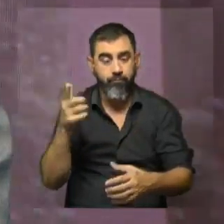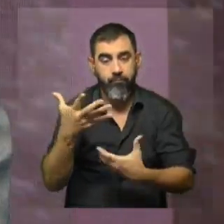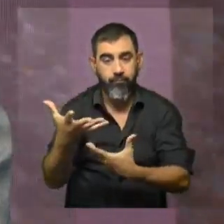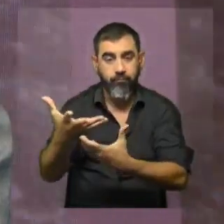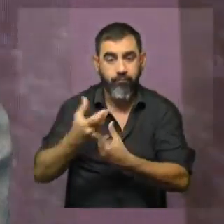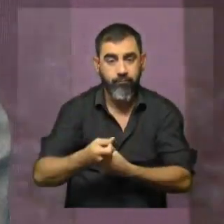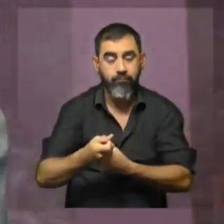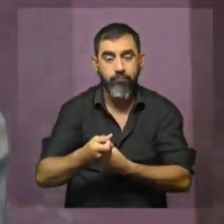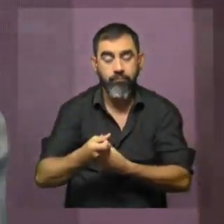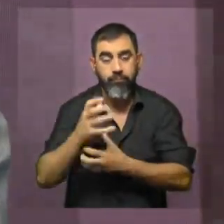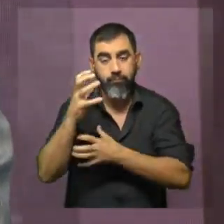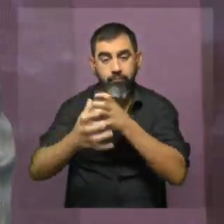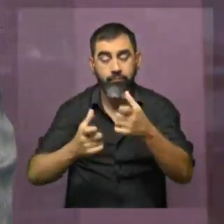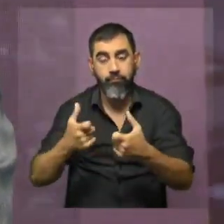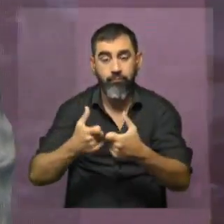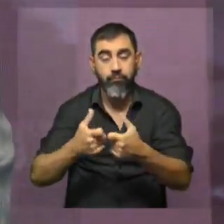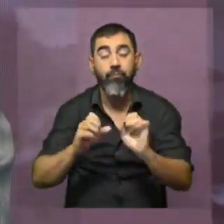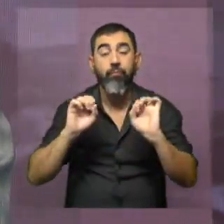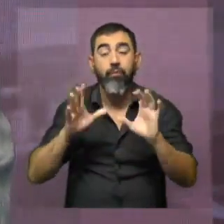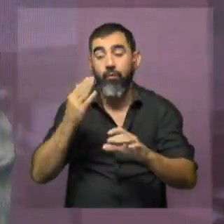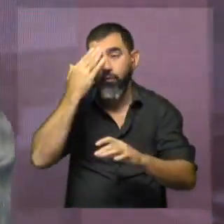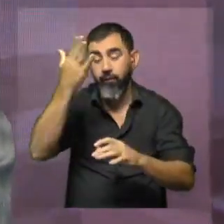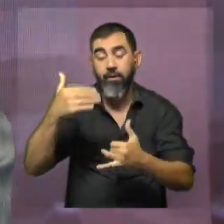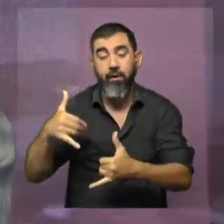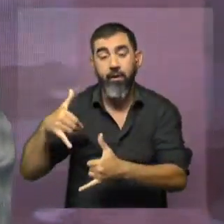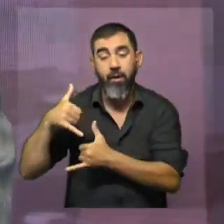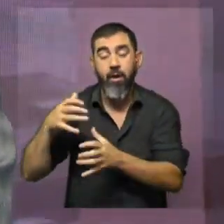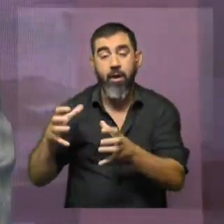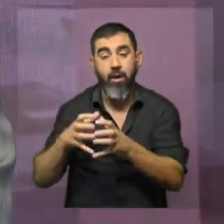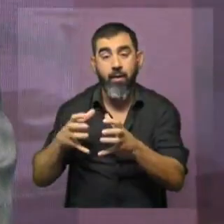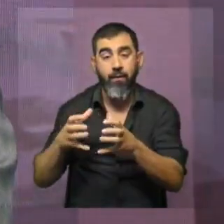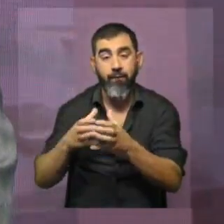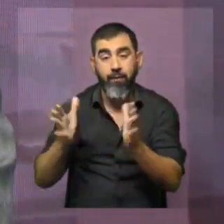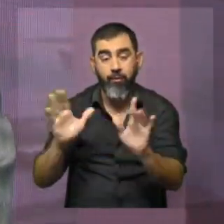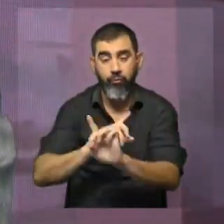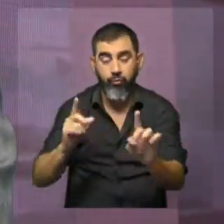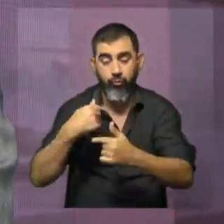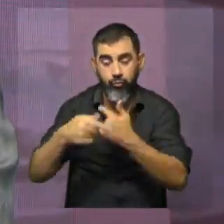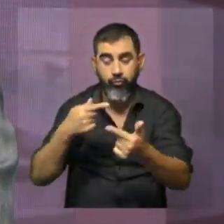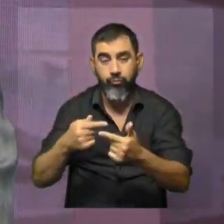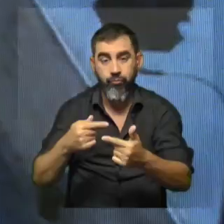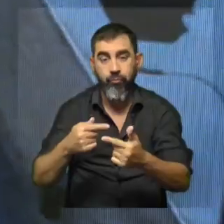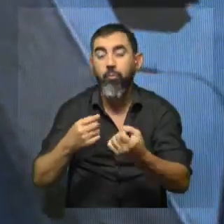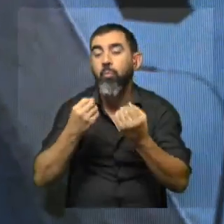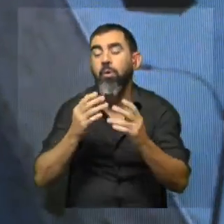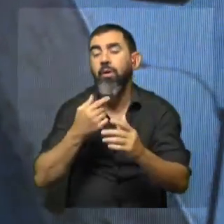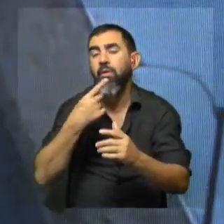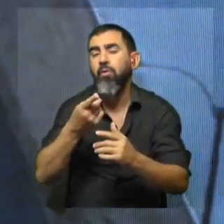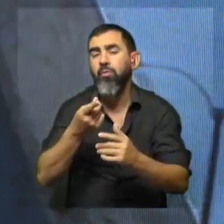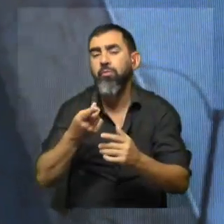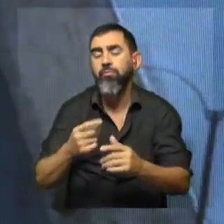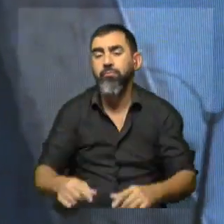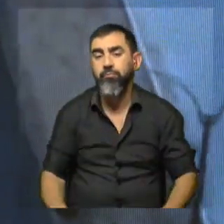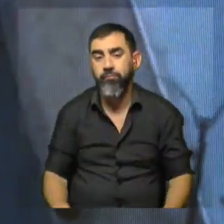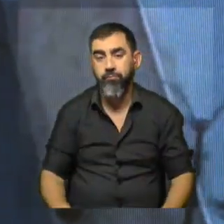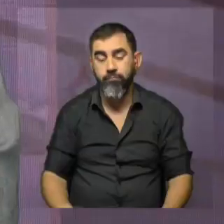apoyo del oficialismo, quedó solo en el Frente Amplio y en el Cabildo Abierto y no prosperó. ¿Contó algún motivo Benítez o no? No,